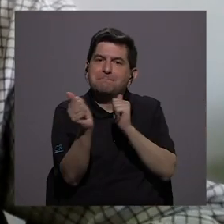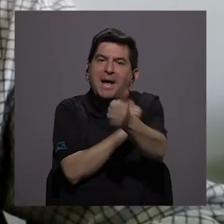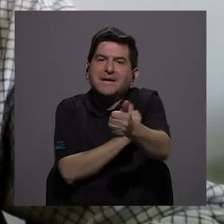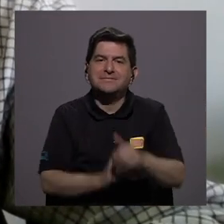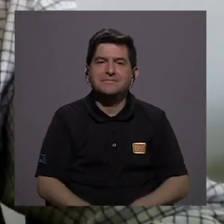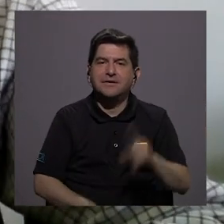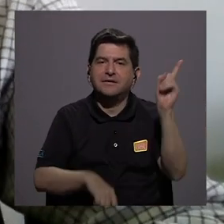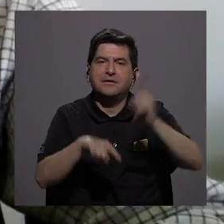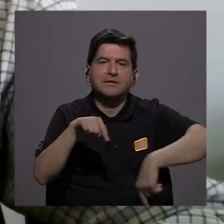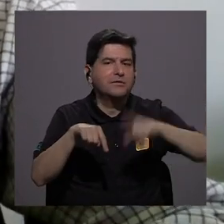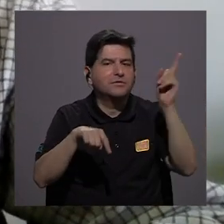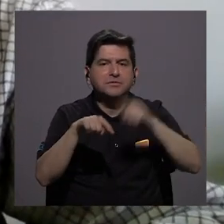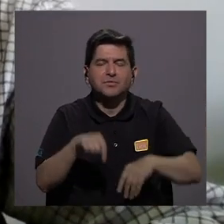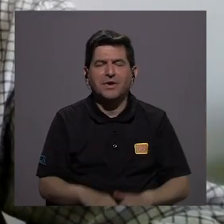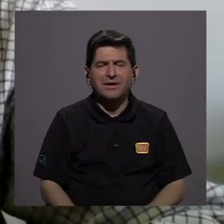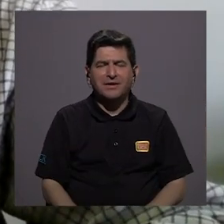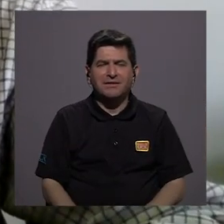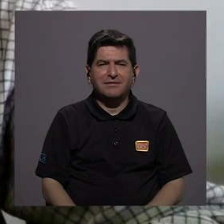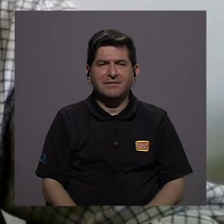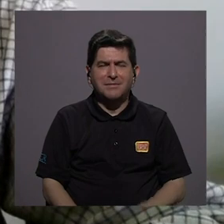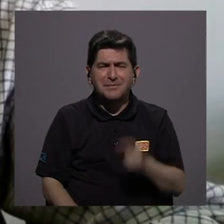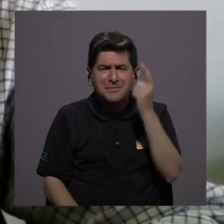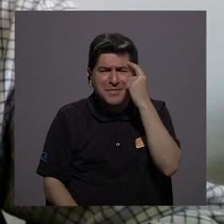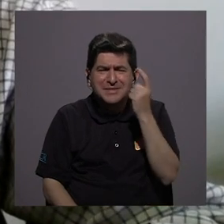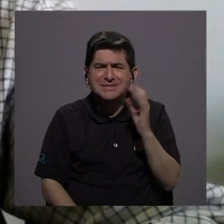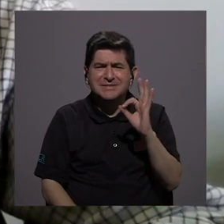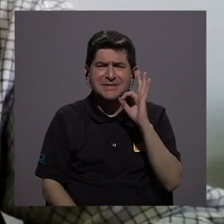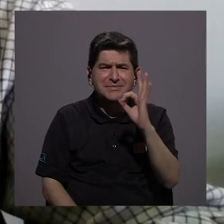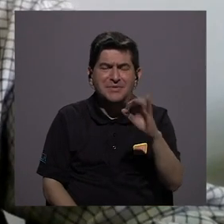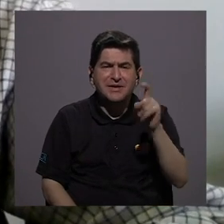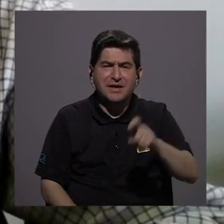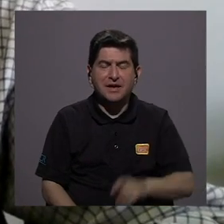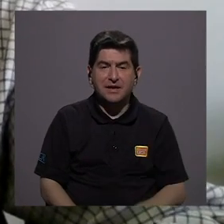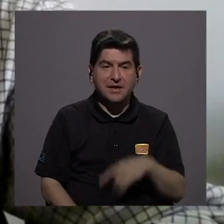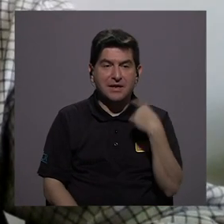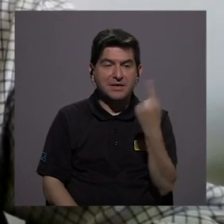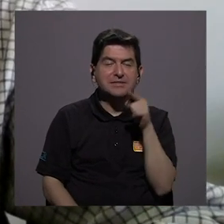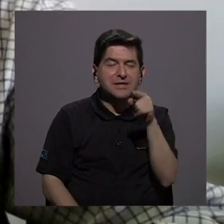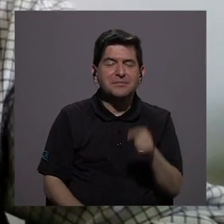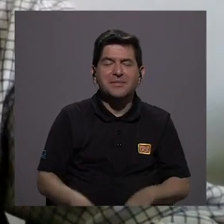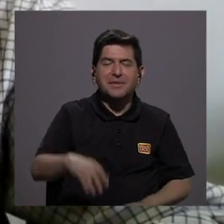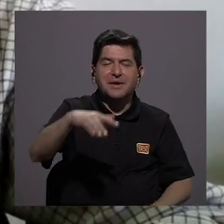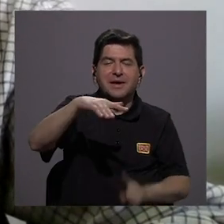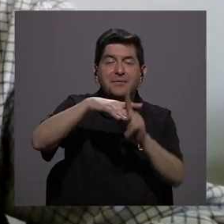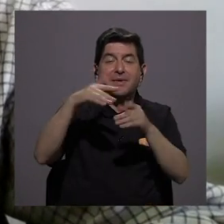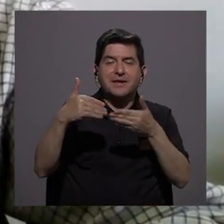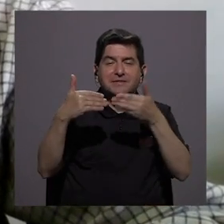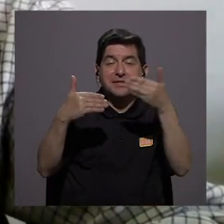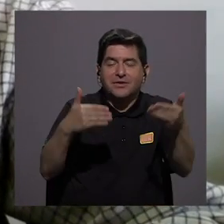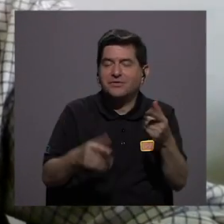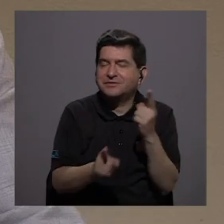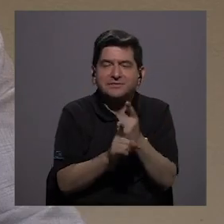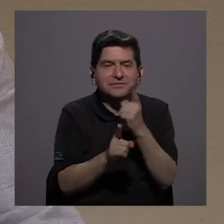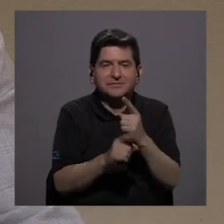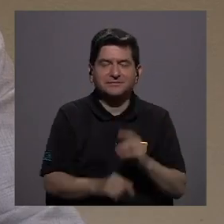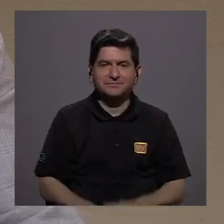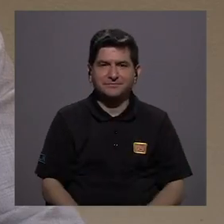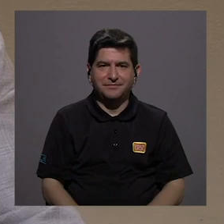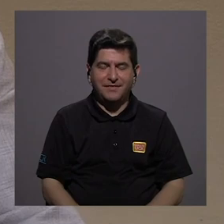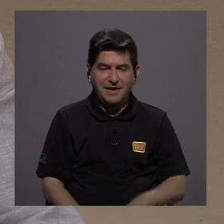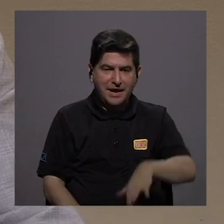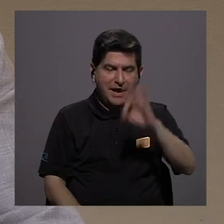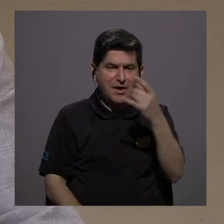pasa. Y eso no puede ser. Qué pena. Sí. Hay que pensarlo muy bien porque siempre aparecen goles de media cancha, ¿verdad? Don Francisco,